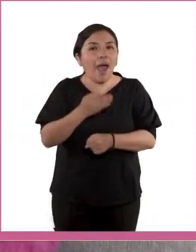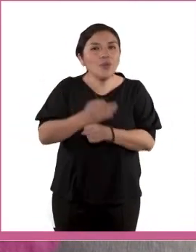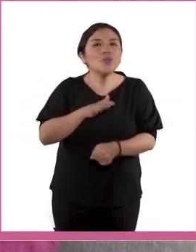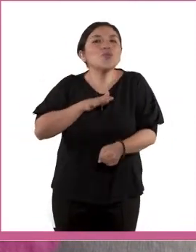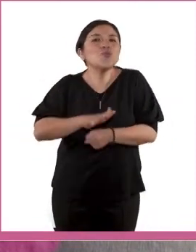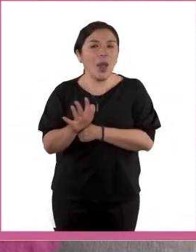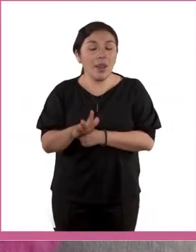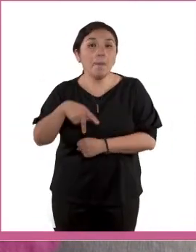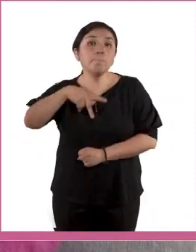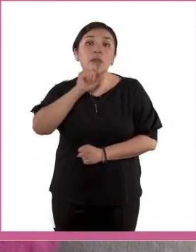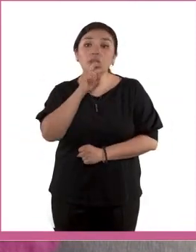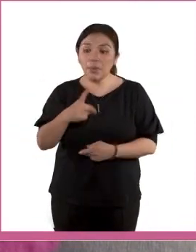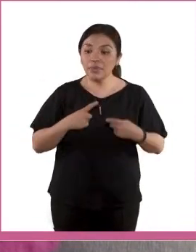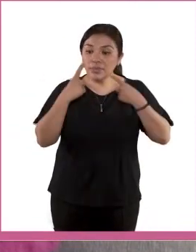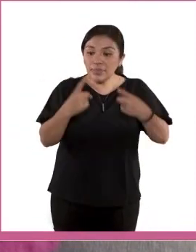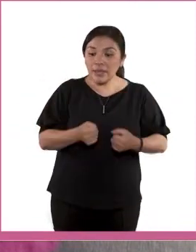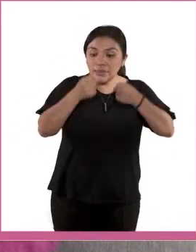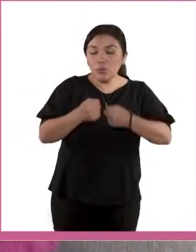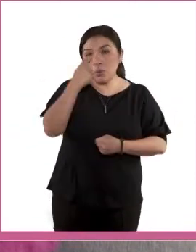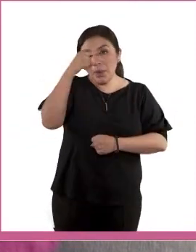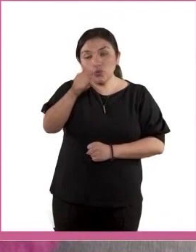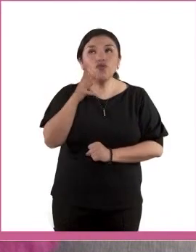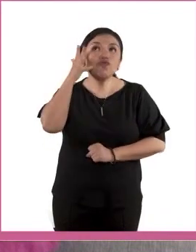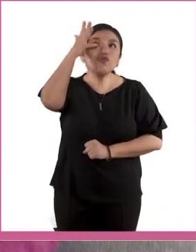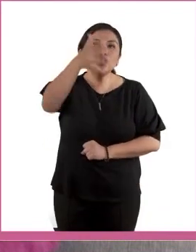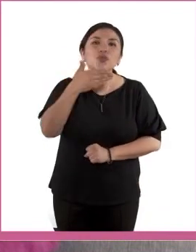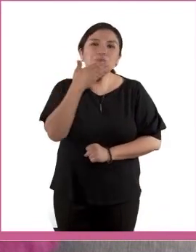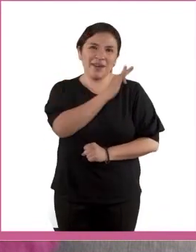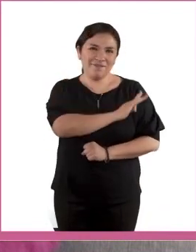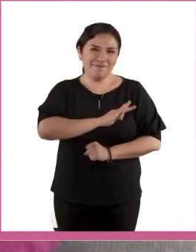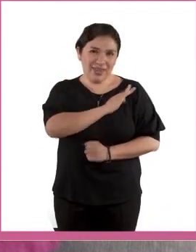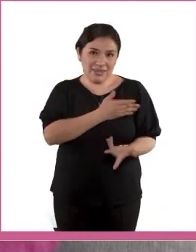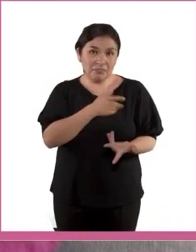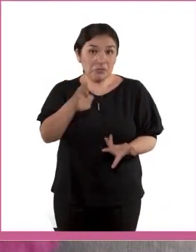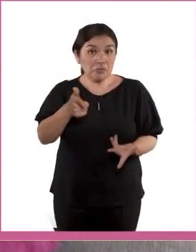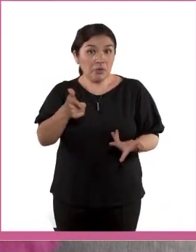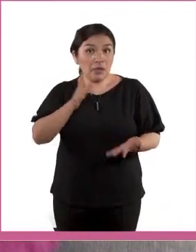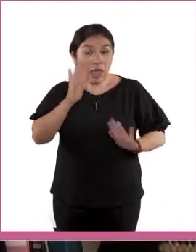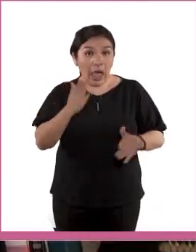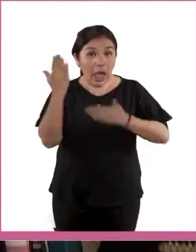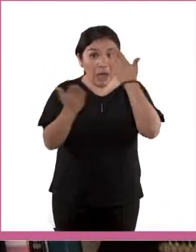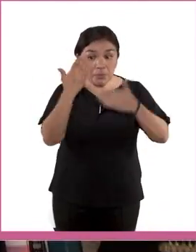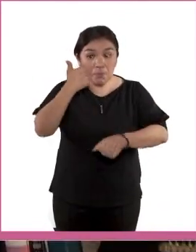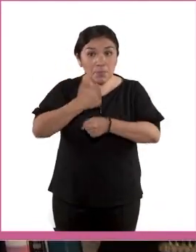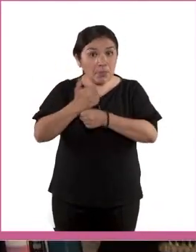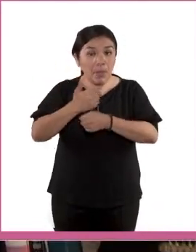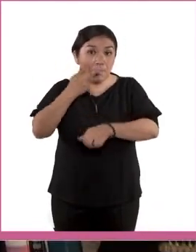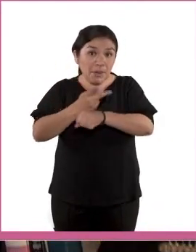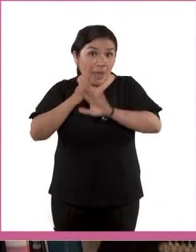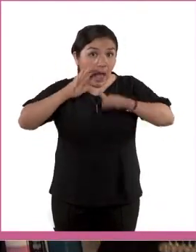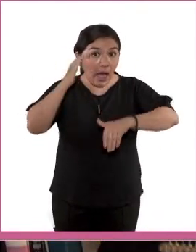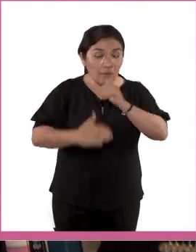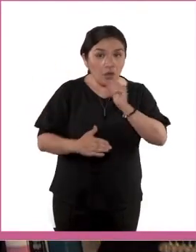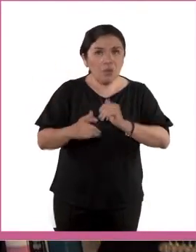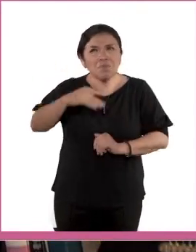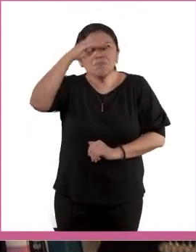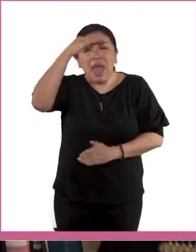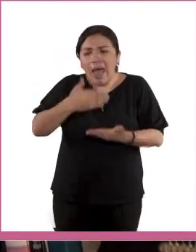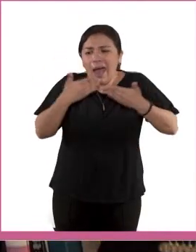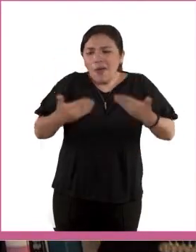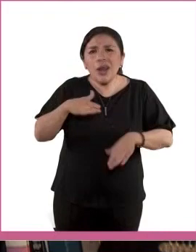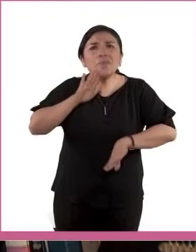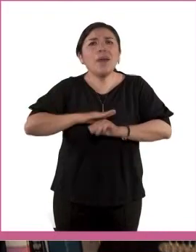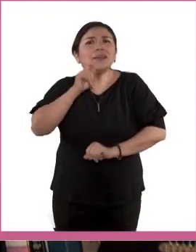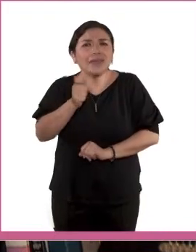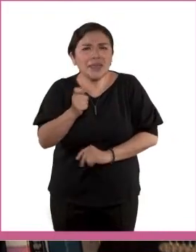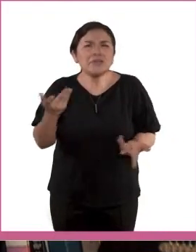nuestras necesidades actuales, pero que también nos garantice un futuro agradable y feliz. Y si ya terminaste el bachillerato y te preguntas,